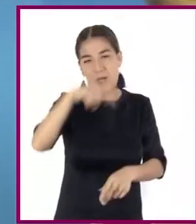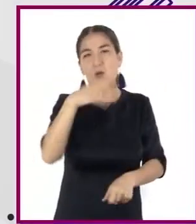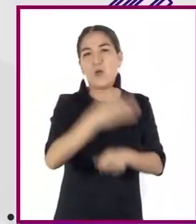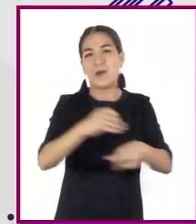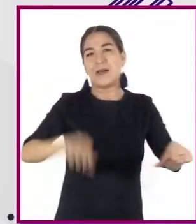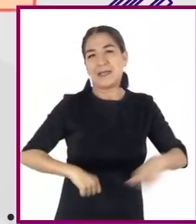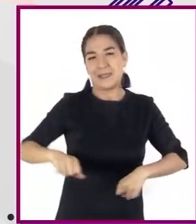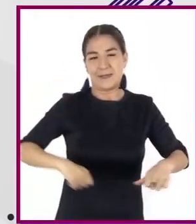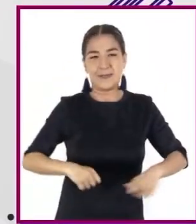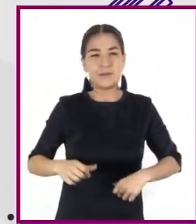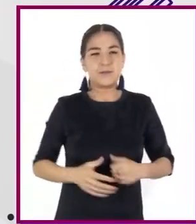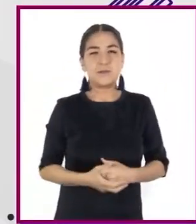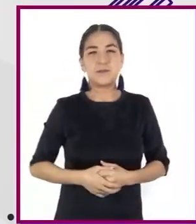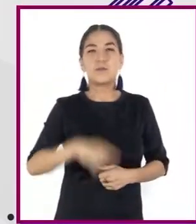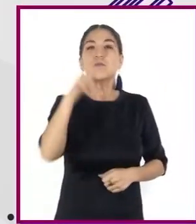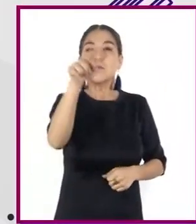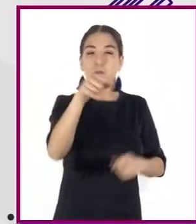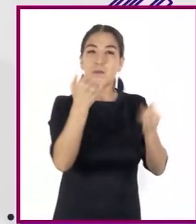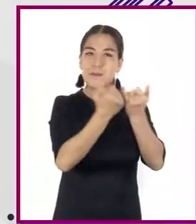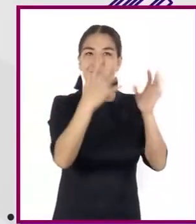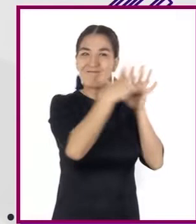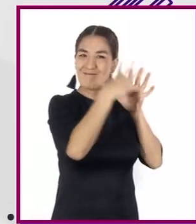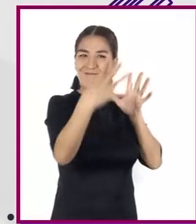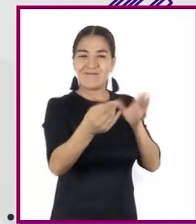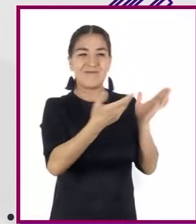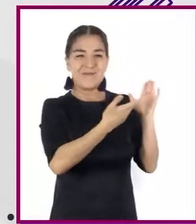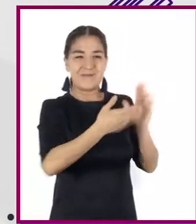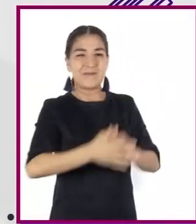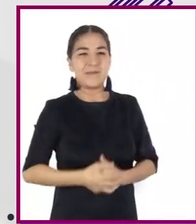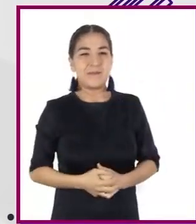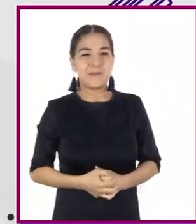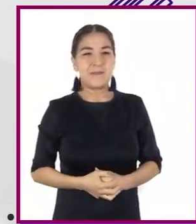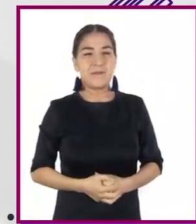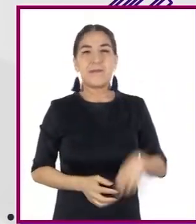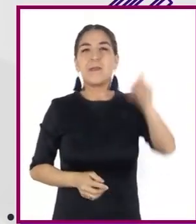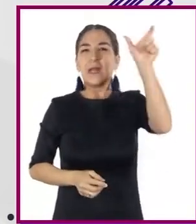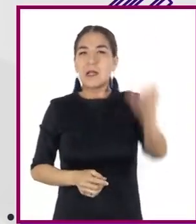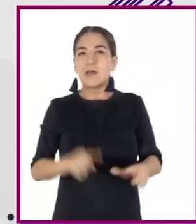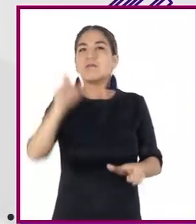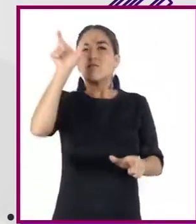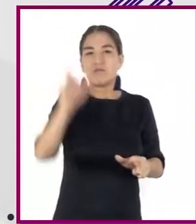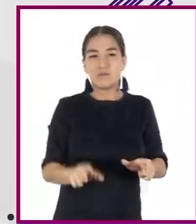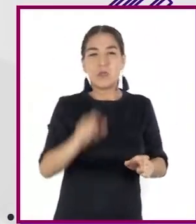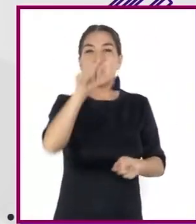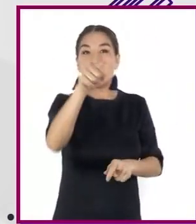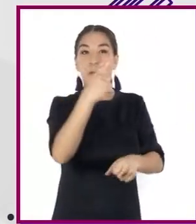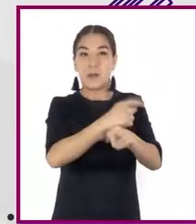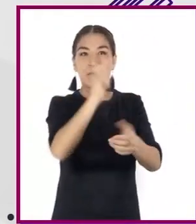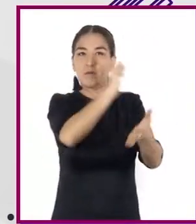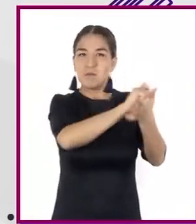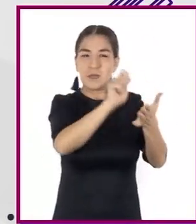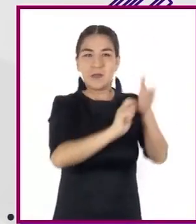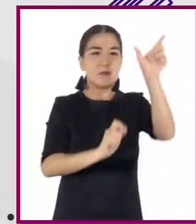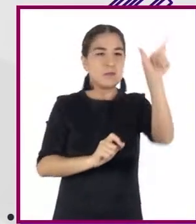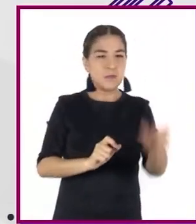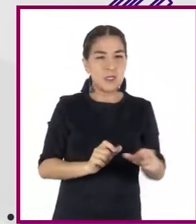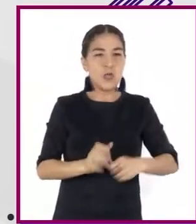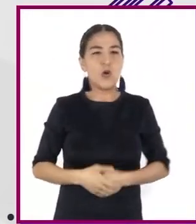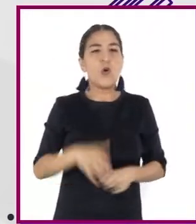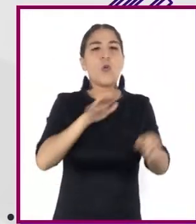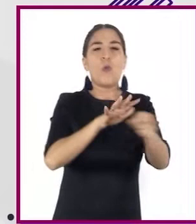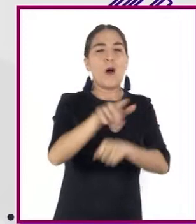actividad. Elaboren un cuadro de 2 columnas. En la primera, escriban cuáles son sus